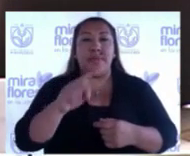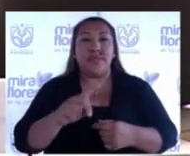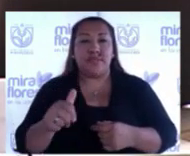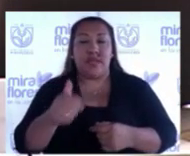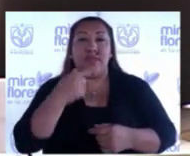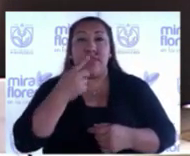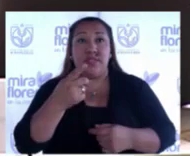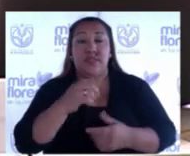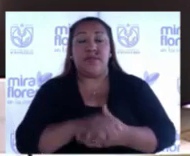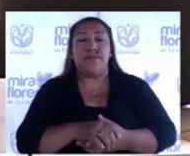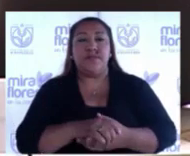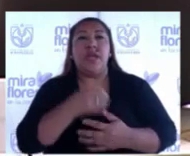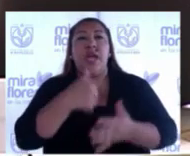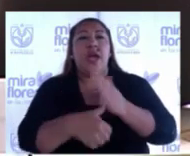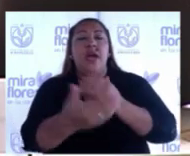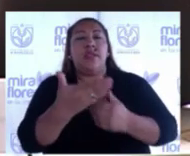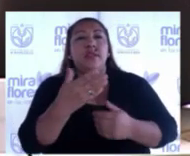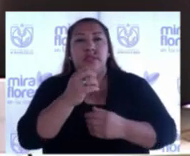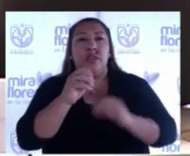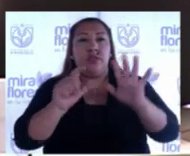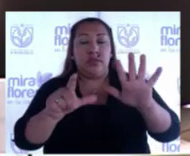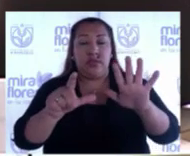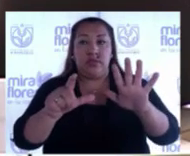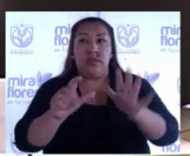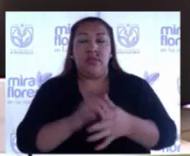Salazar, remitiendo el oficio número